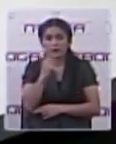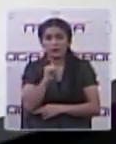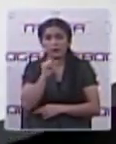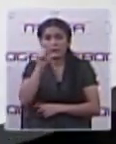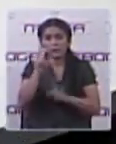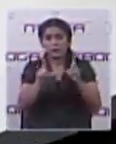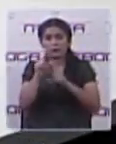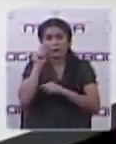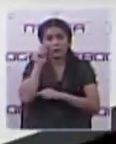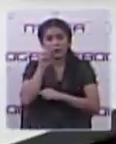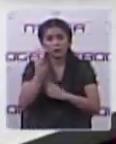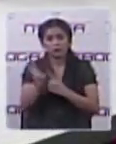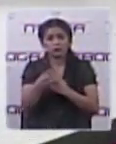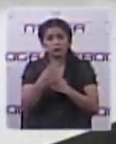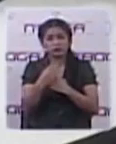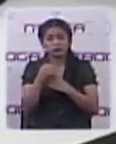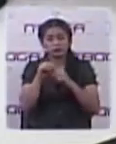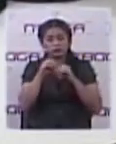cambiar definitivamente